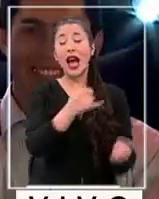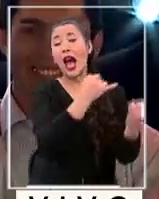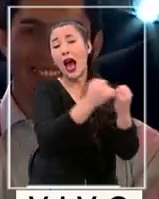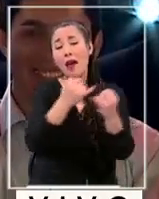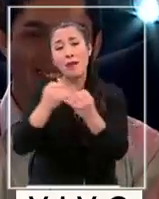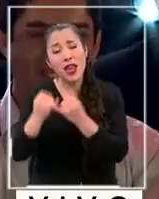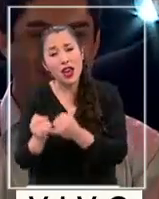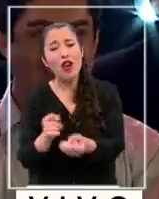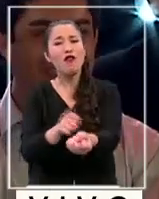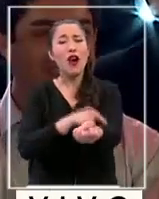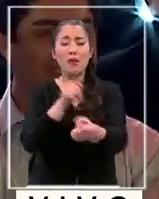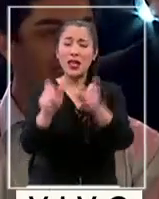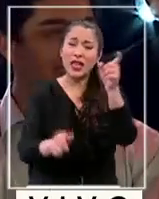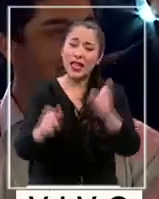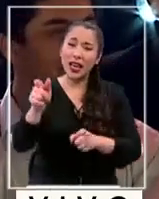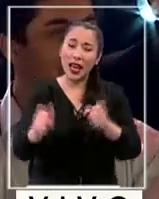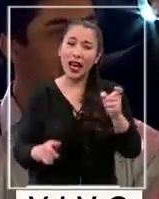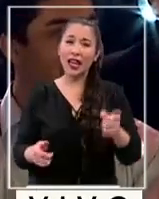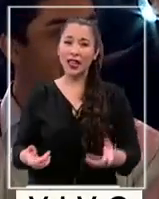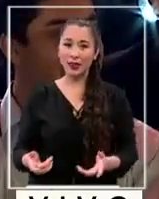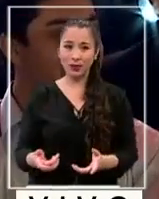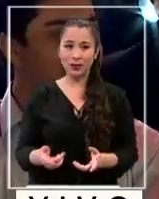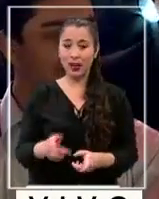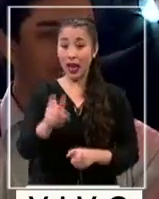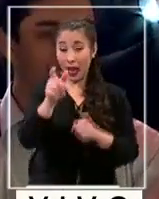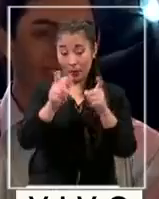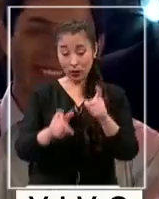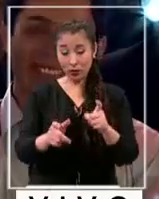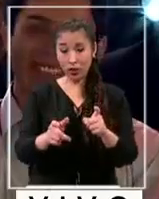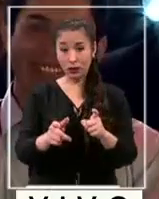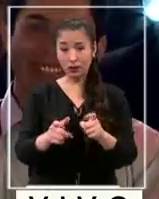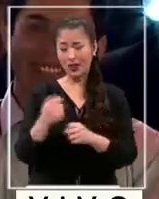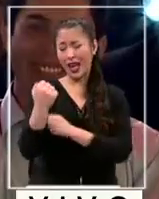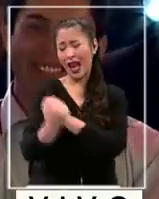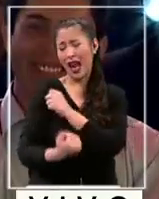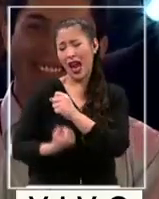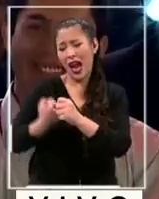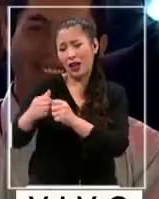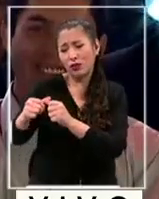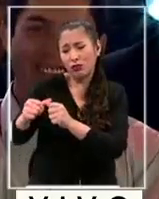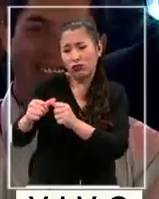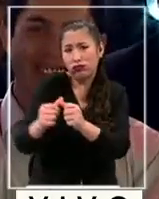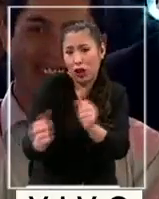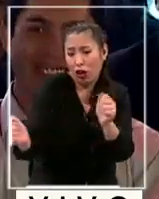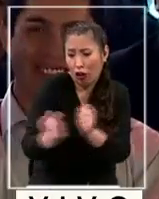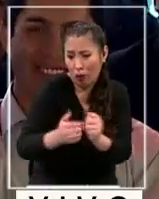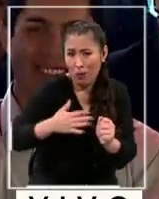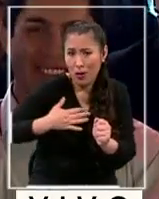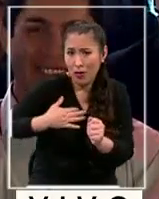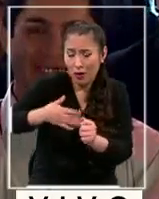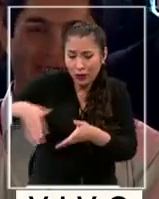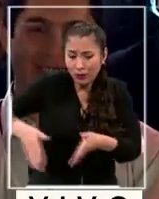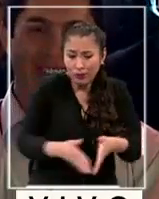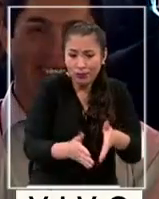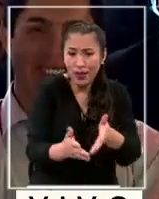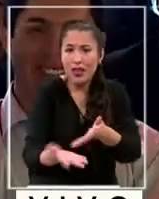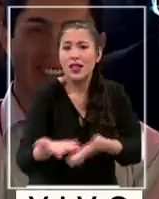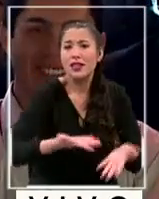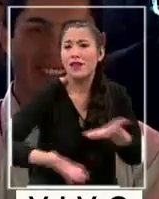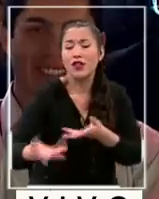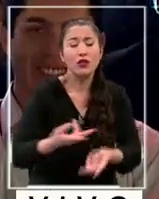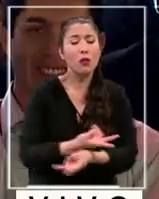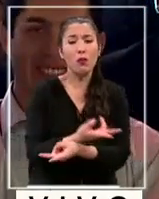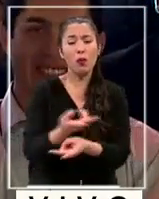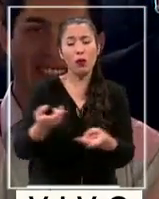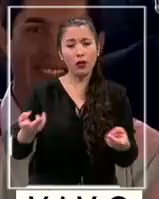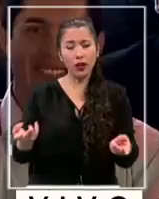amigos, familiares y gente que ha estado años conmigo en este lindo camino del servicio público.